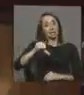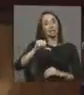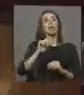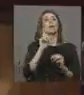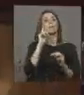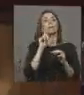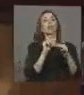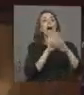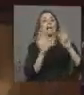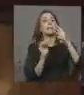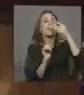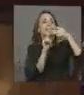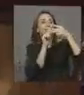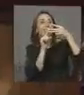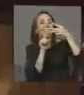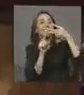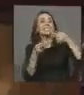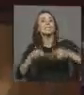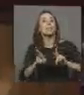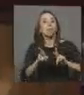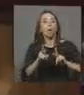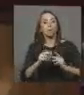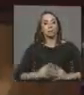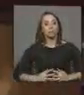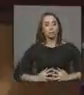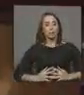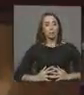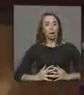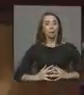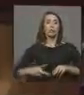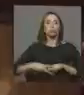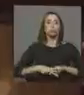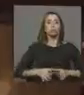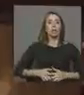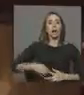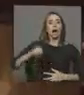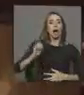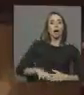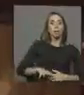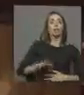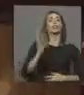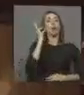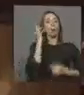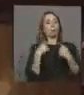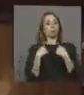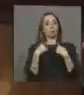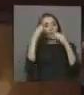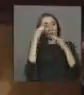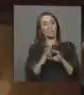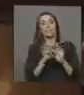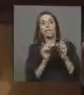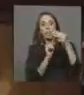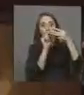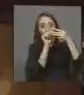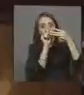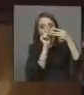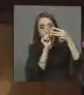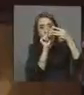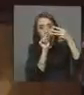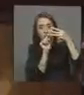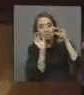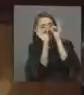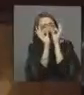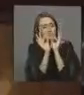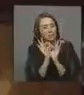regla general en la que es factible interrumpir el embarazo, otorgándole a la mujer la facultad de decidir en esas 3 causas específicas